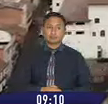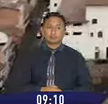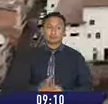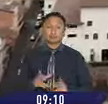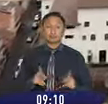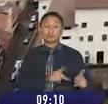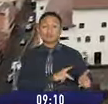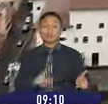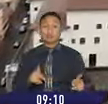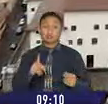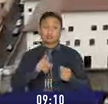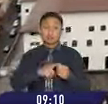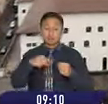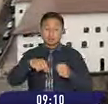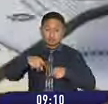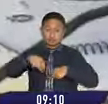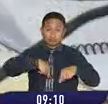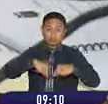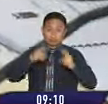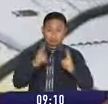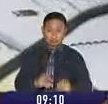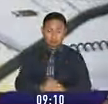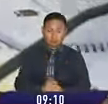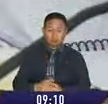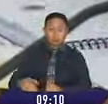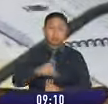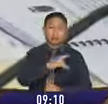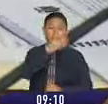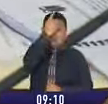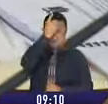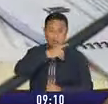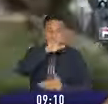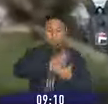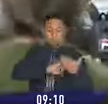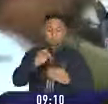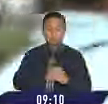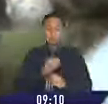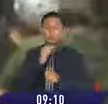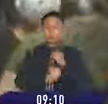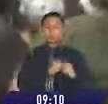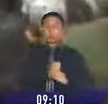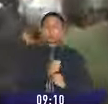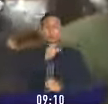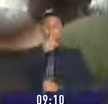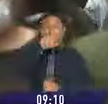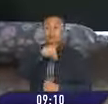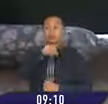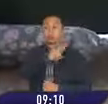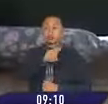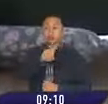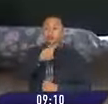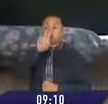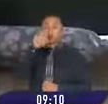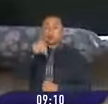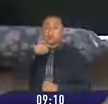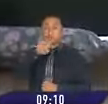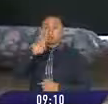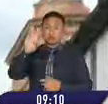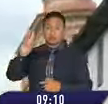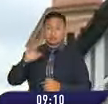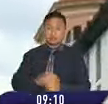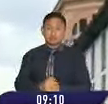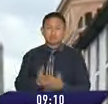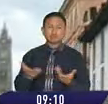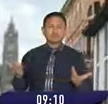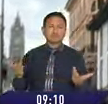Plan Distrital de Movilidad Humana aprobado mediante resolución para el periodo 2022-2026. Su ejecución se llevará a